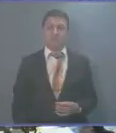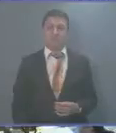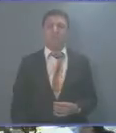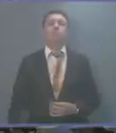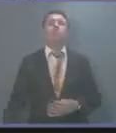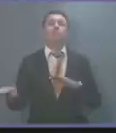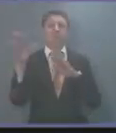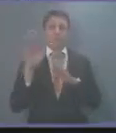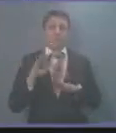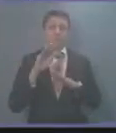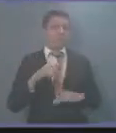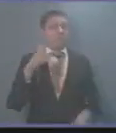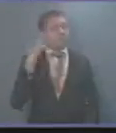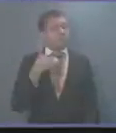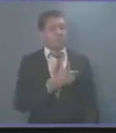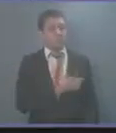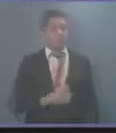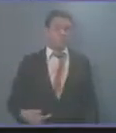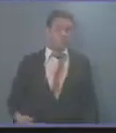Gracias, presidente.